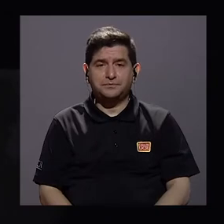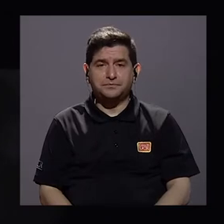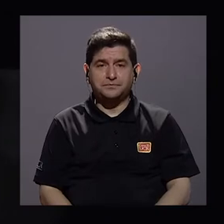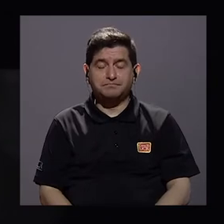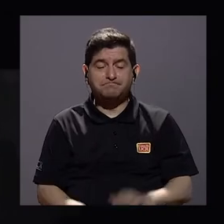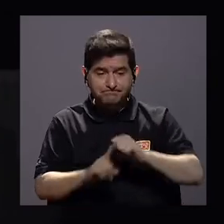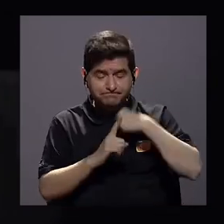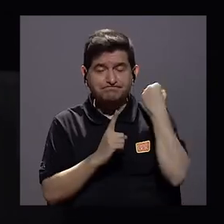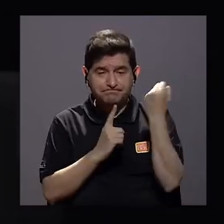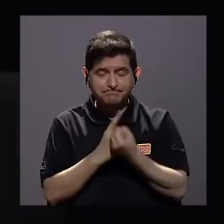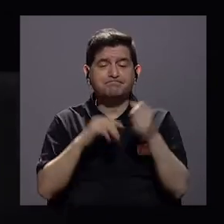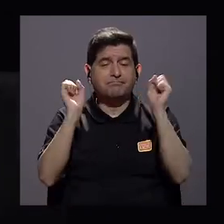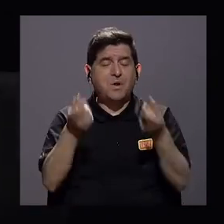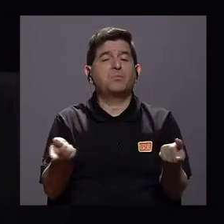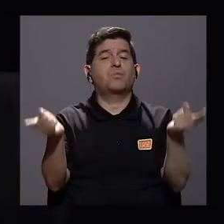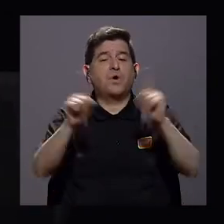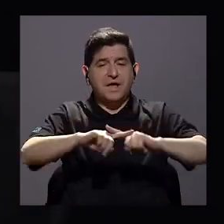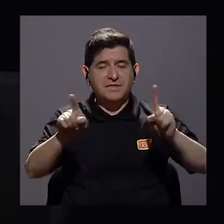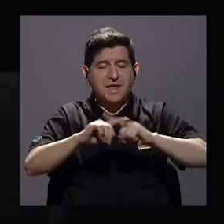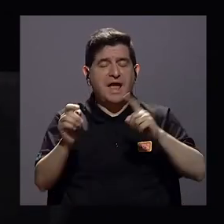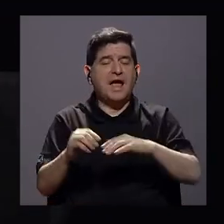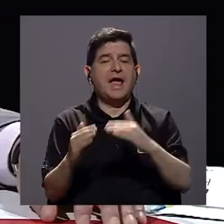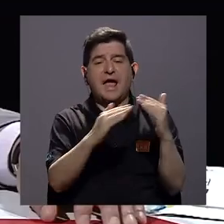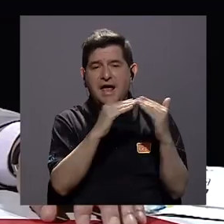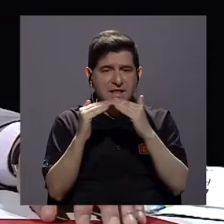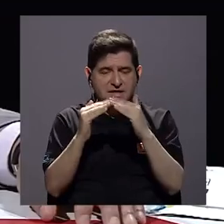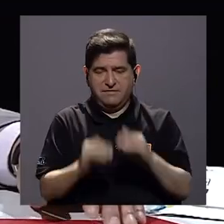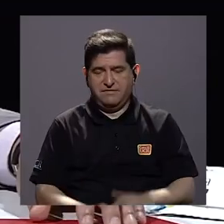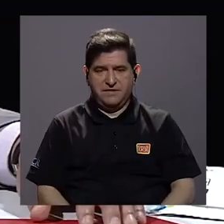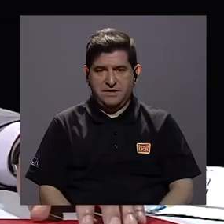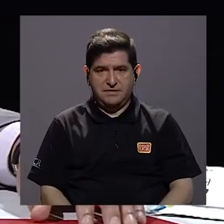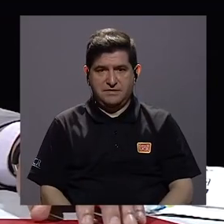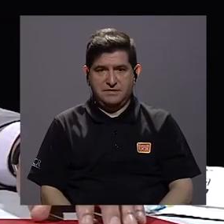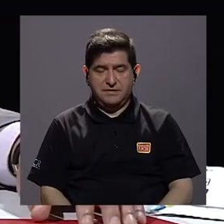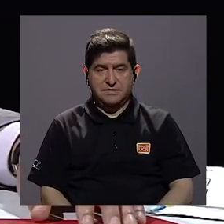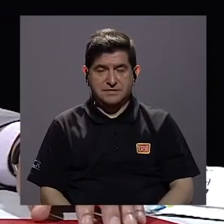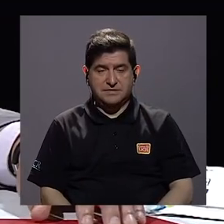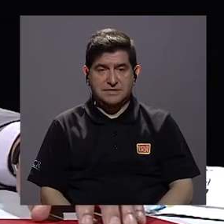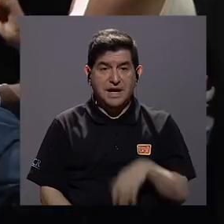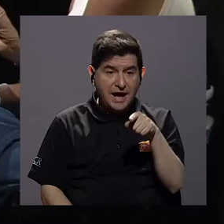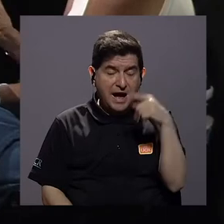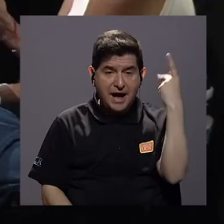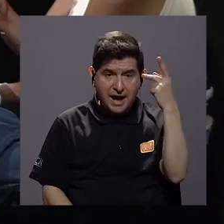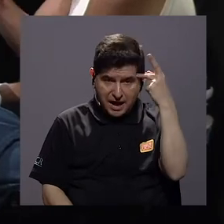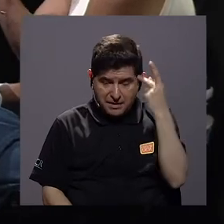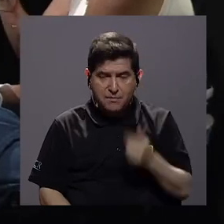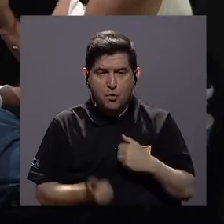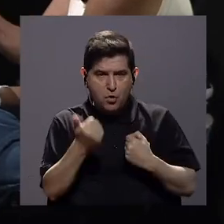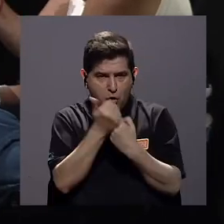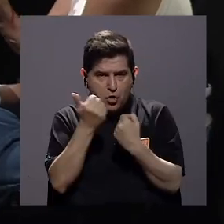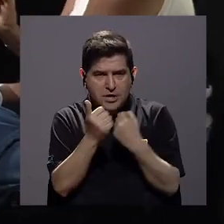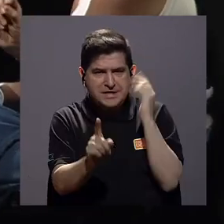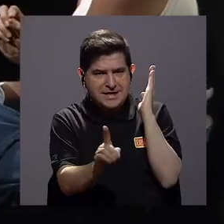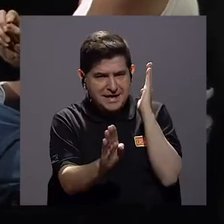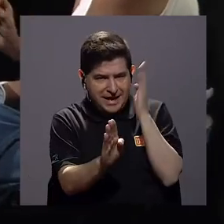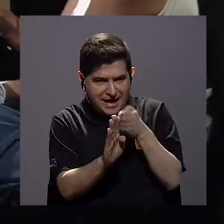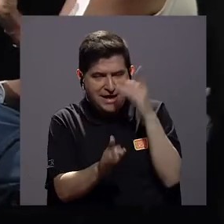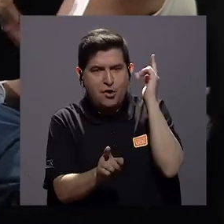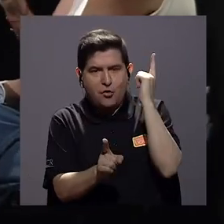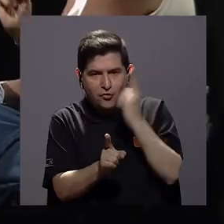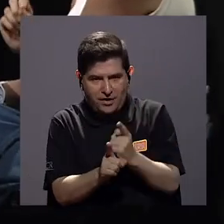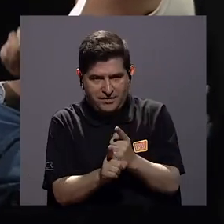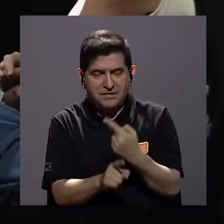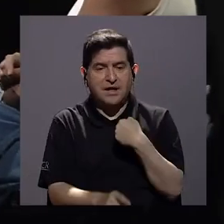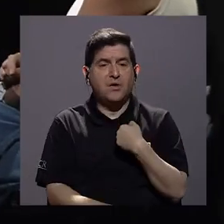esa situación podría pasar en muchas comunidades si no se da esa política de apoyo acertada, porque es que uno